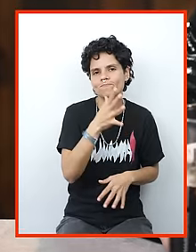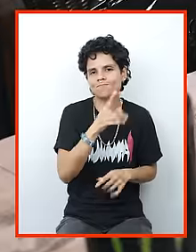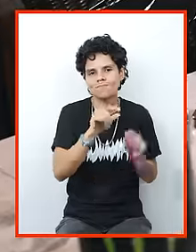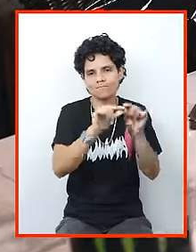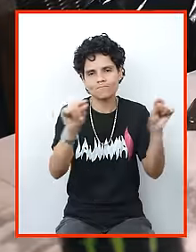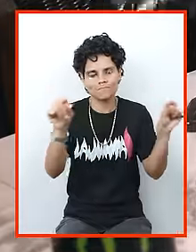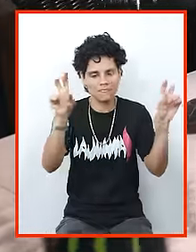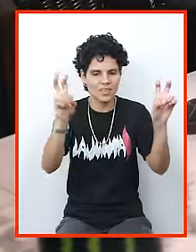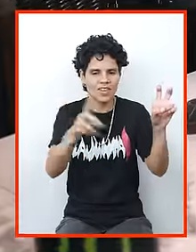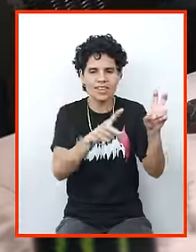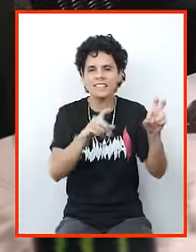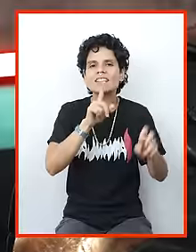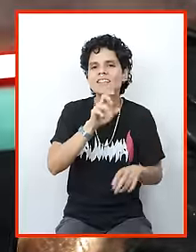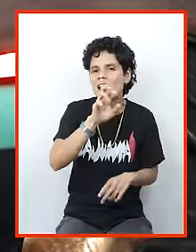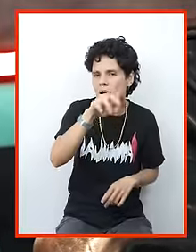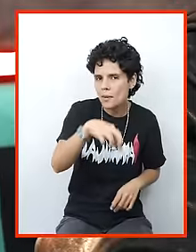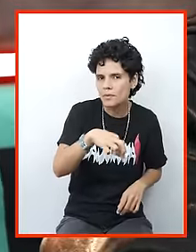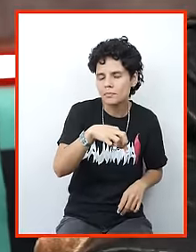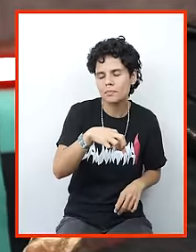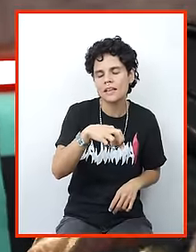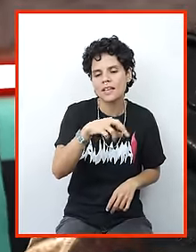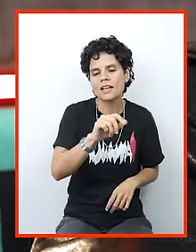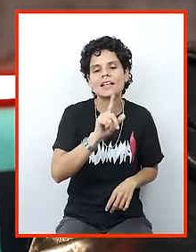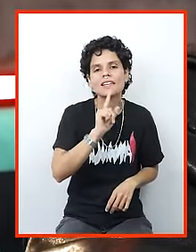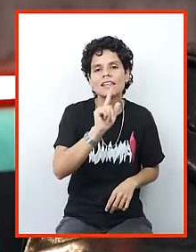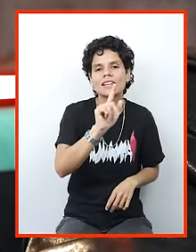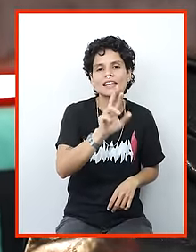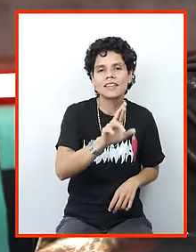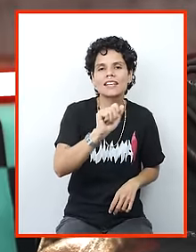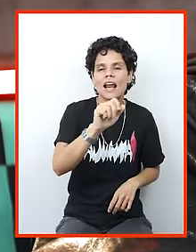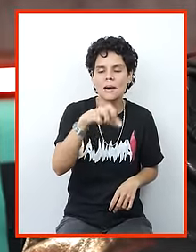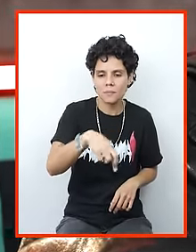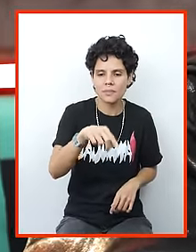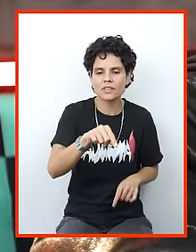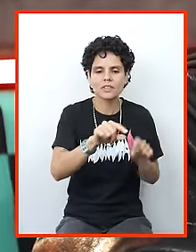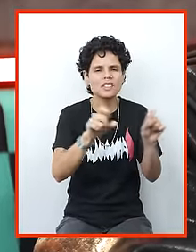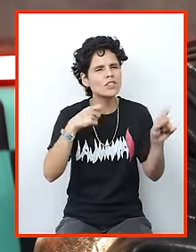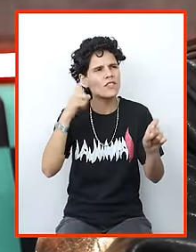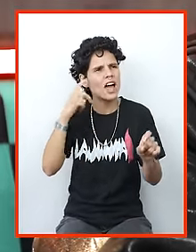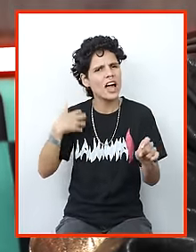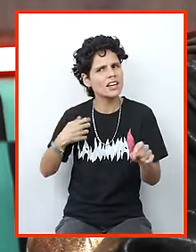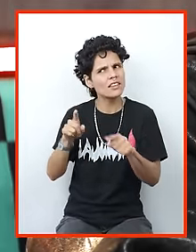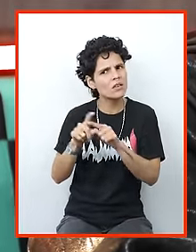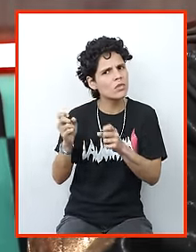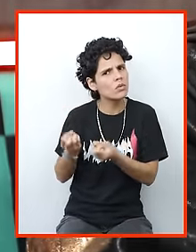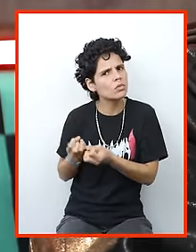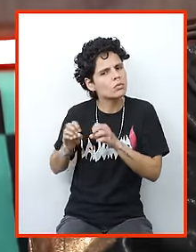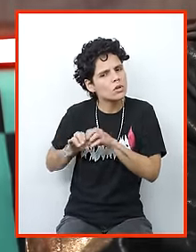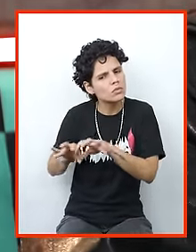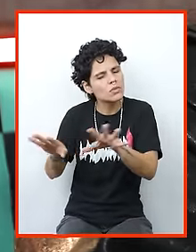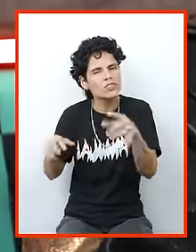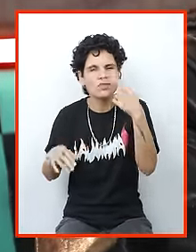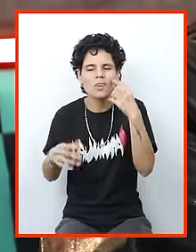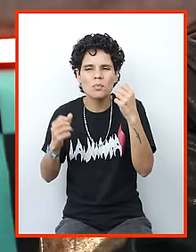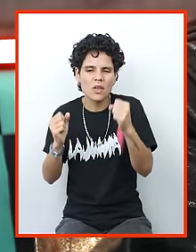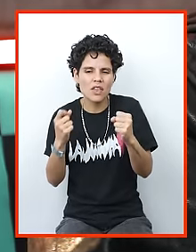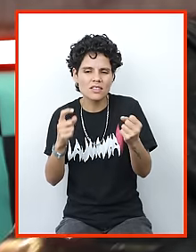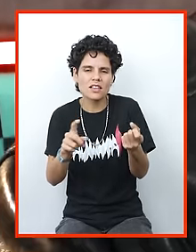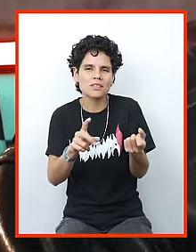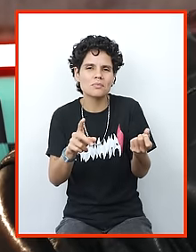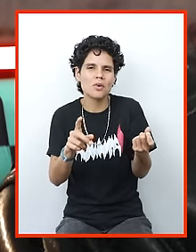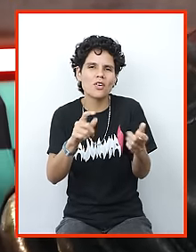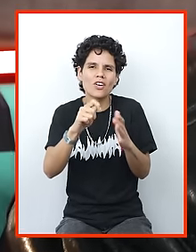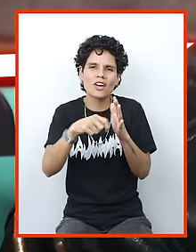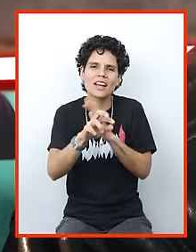trap. Y en ese tiempo yo caché que la escena argentina estaba como haciéndose así bien viral y estaba buscando como ya con quién puedo hacer un remix, como